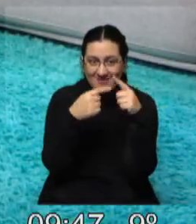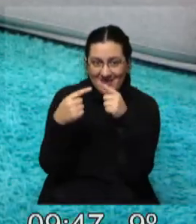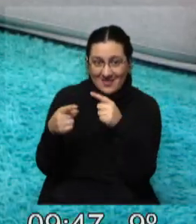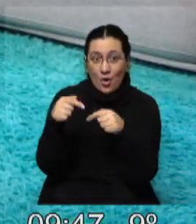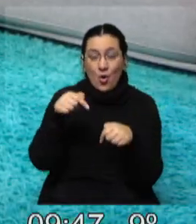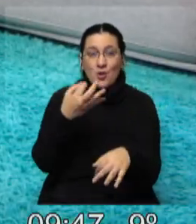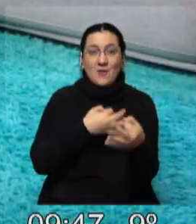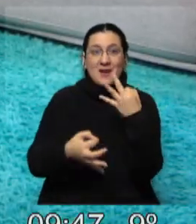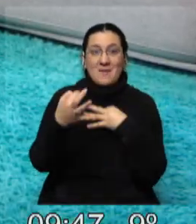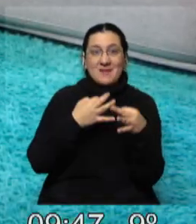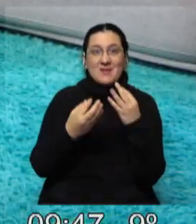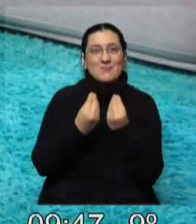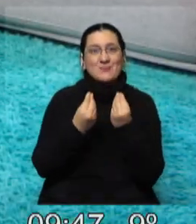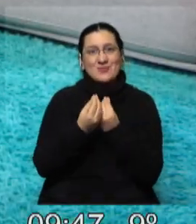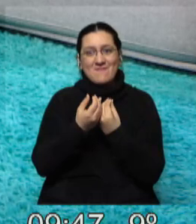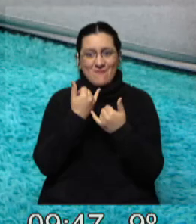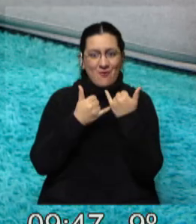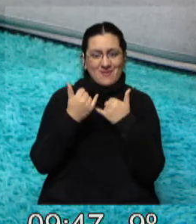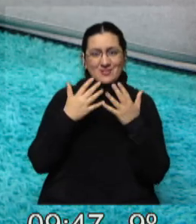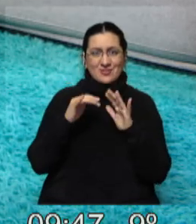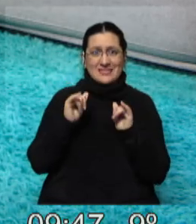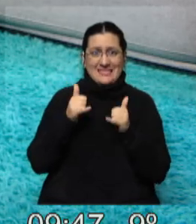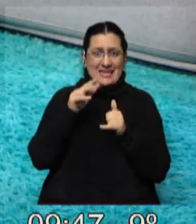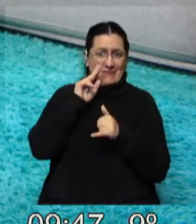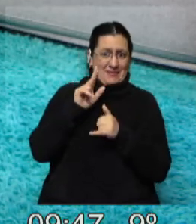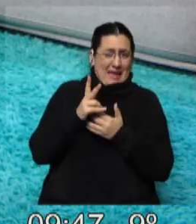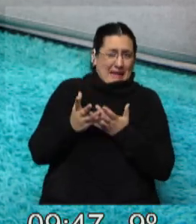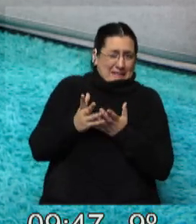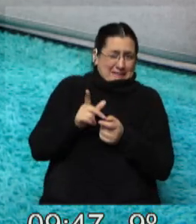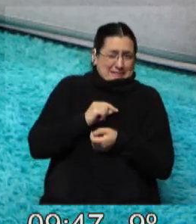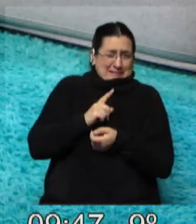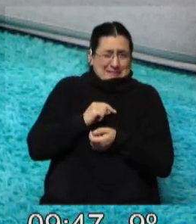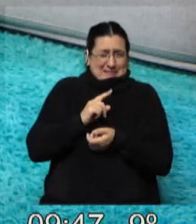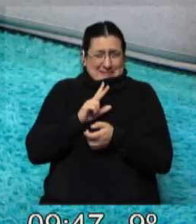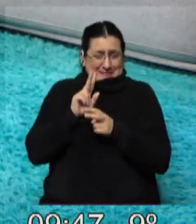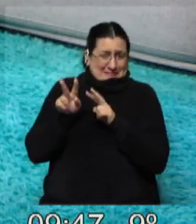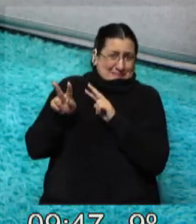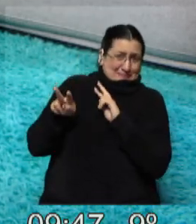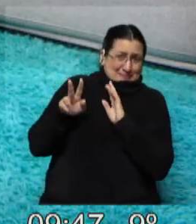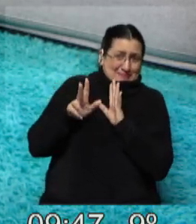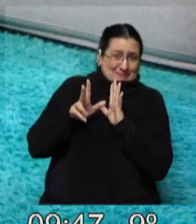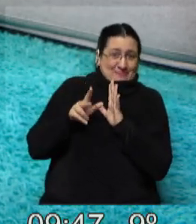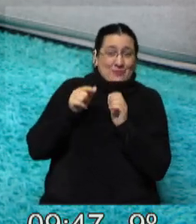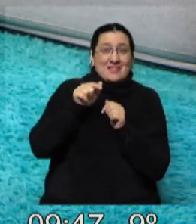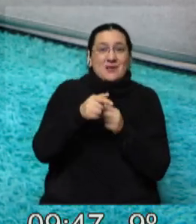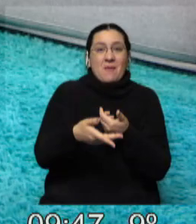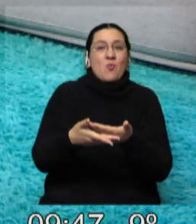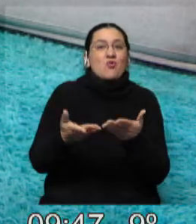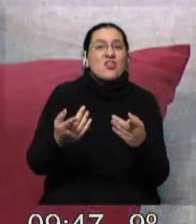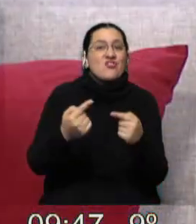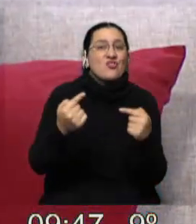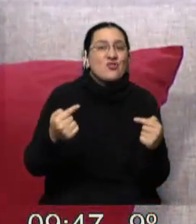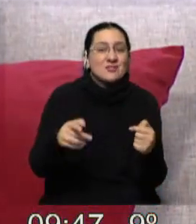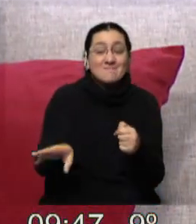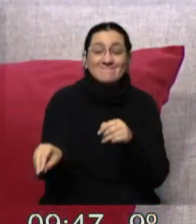explicar. Mucha información arriba de esta. Ella mesa iba sacando sabía y algo que me duele. Sí. Los camarógrafos miraban así detrás de la cámara porque ella iba sacando y era.